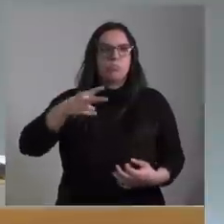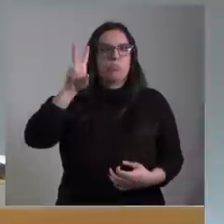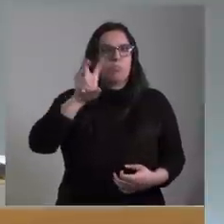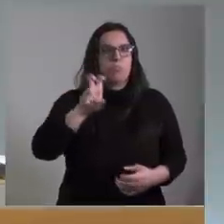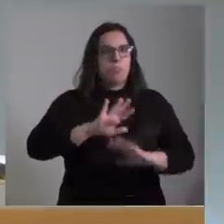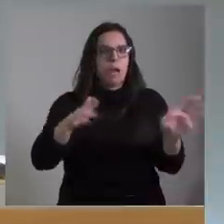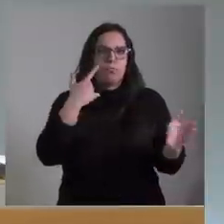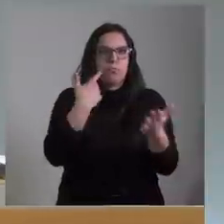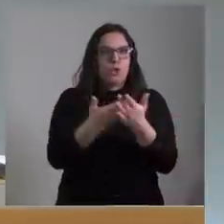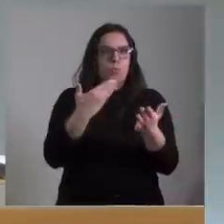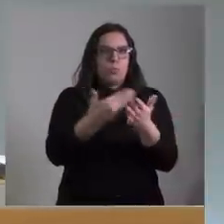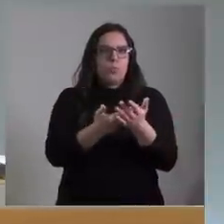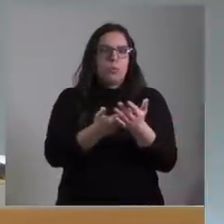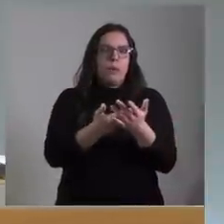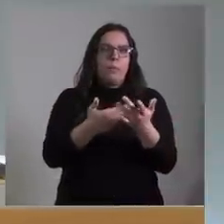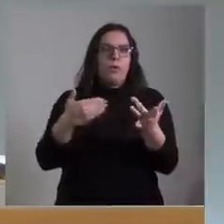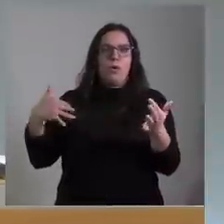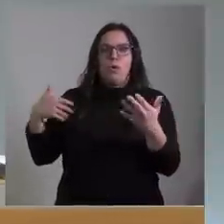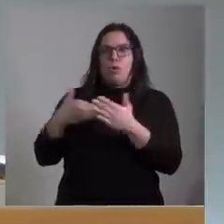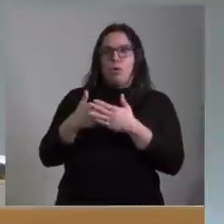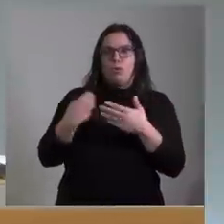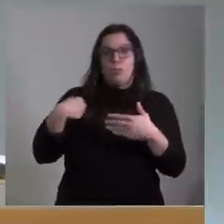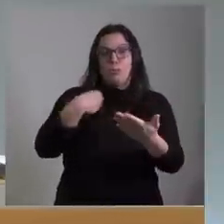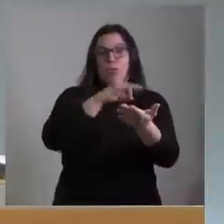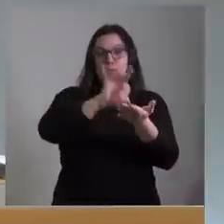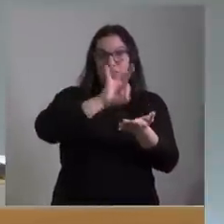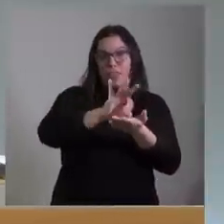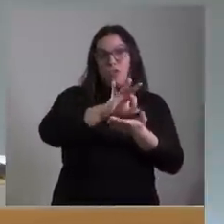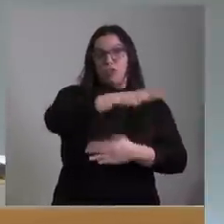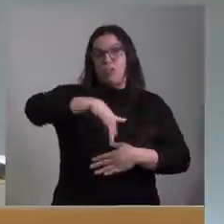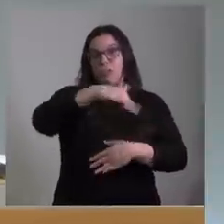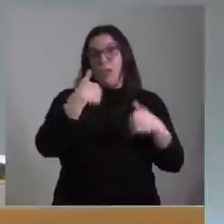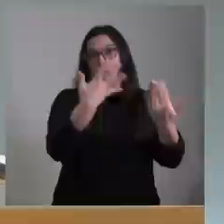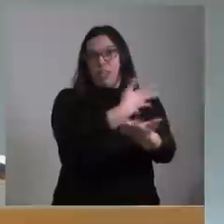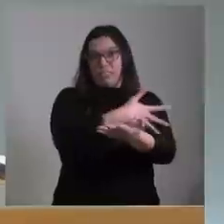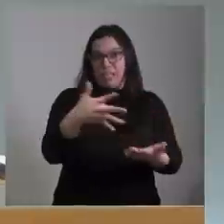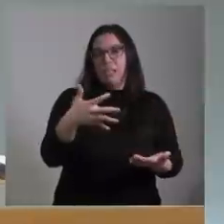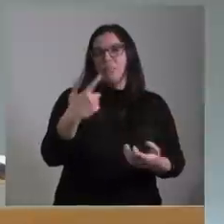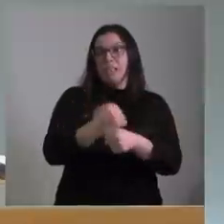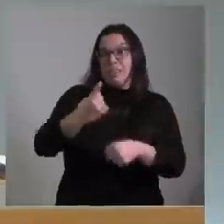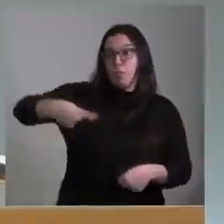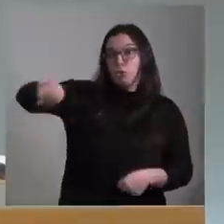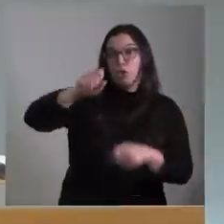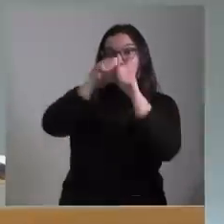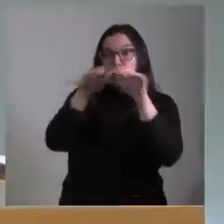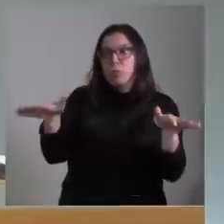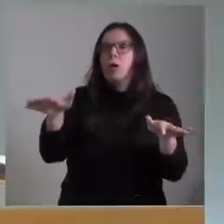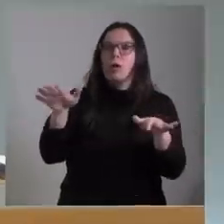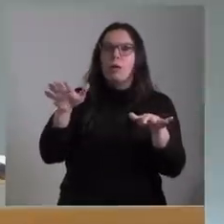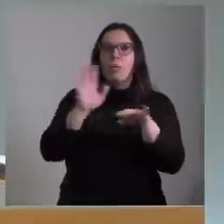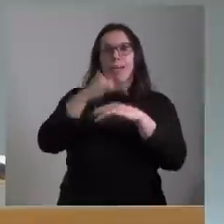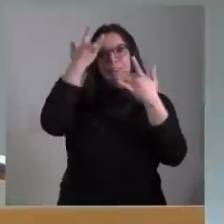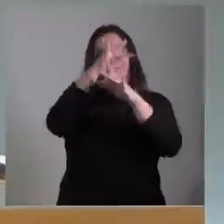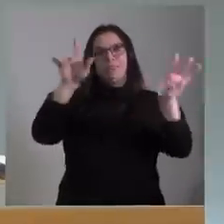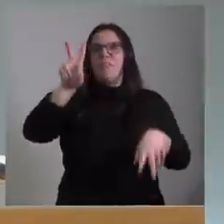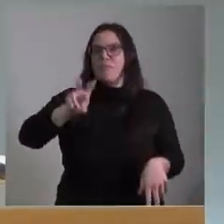lo venimos comprobando a través de los servicios de hemoterapia y en modo nación como su tarea está sirviendo para que sensibilicemos a la sociedad